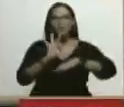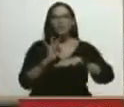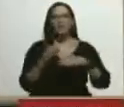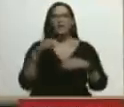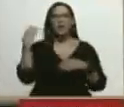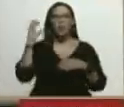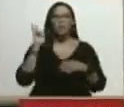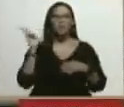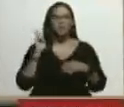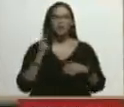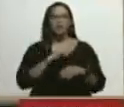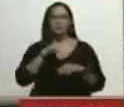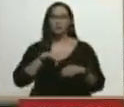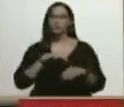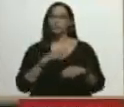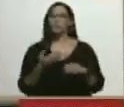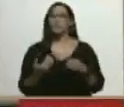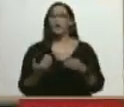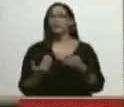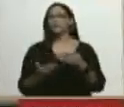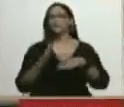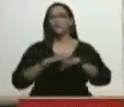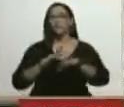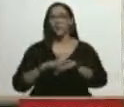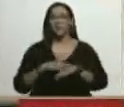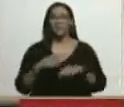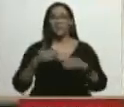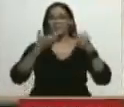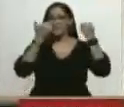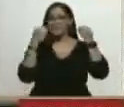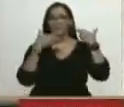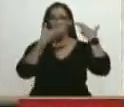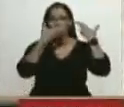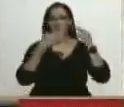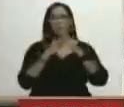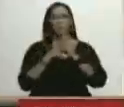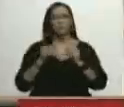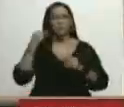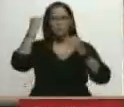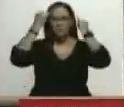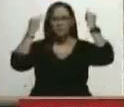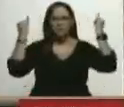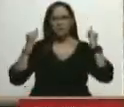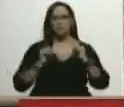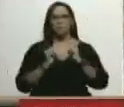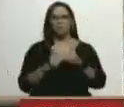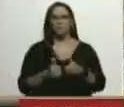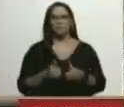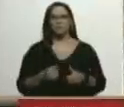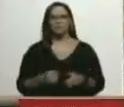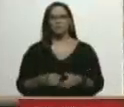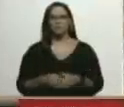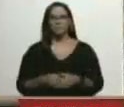terrorismo de todo lo que se pueda imaginar por ahí empiezan por ahí empieza